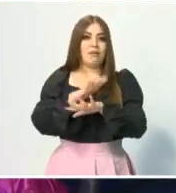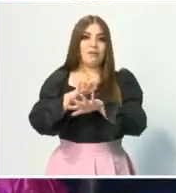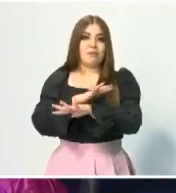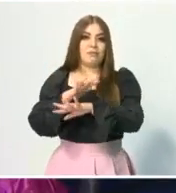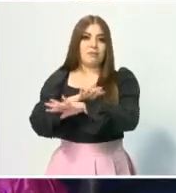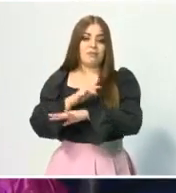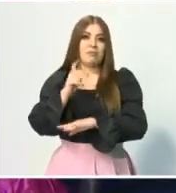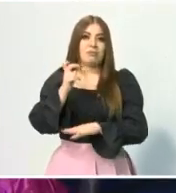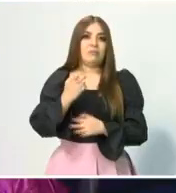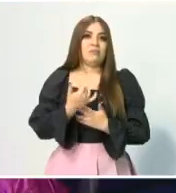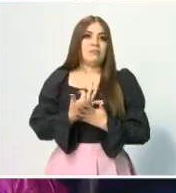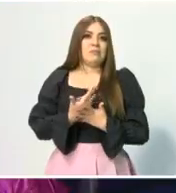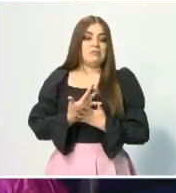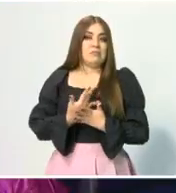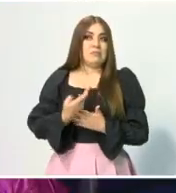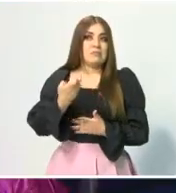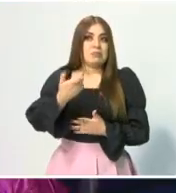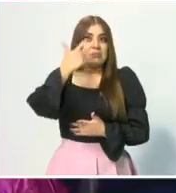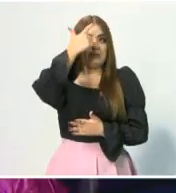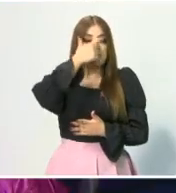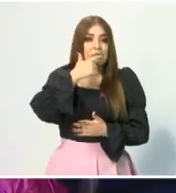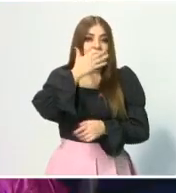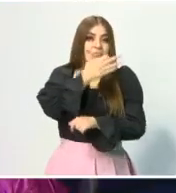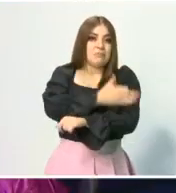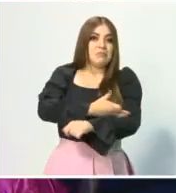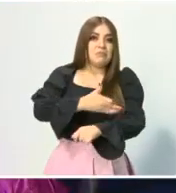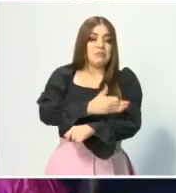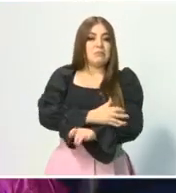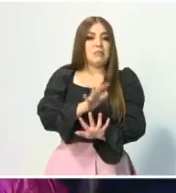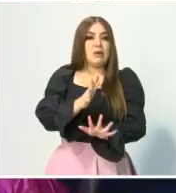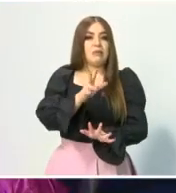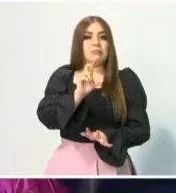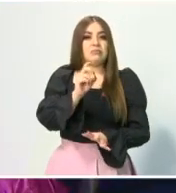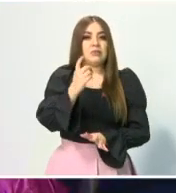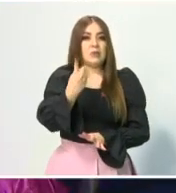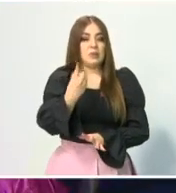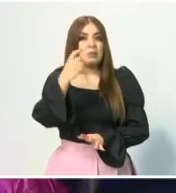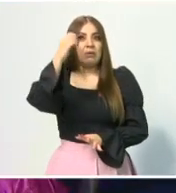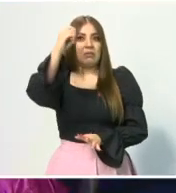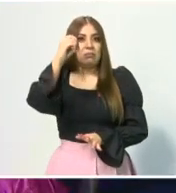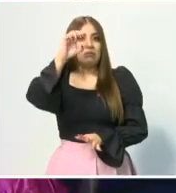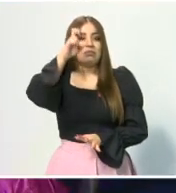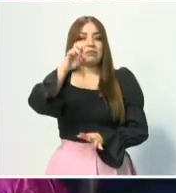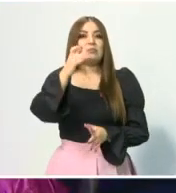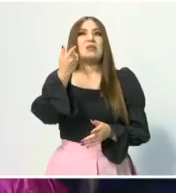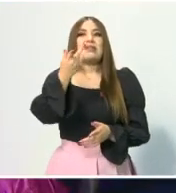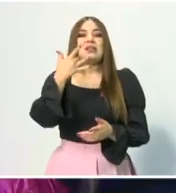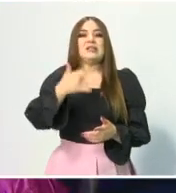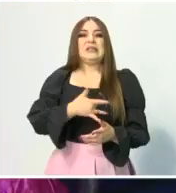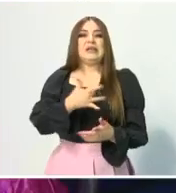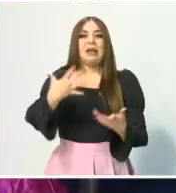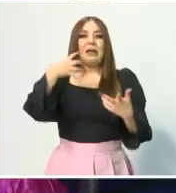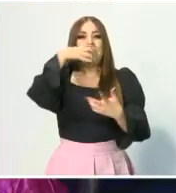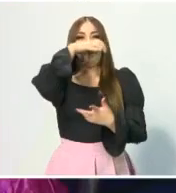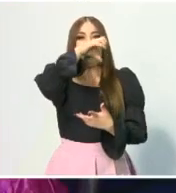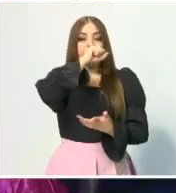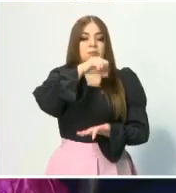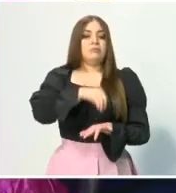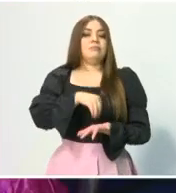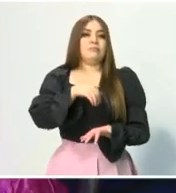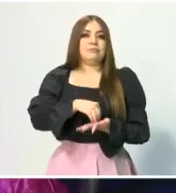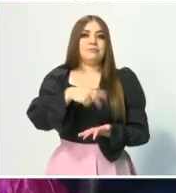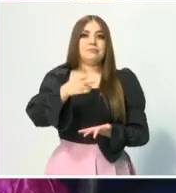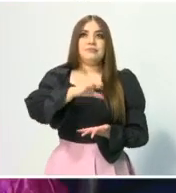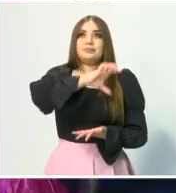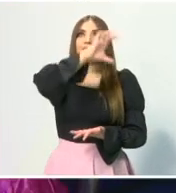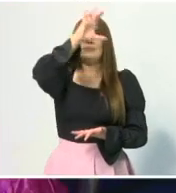Esperamos la temperatura máxima por la tarde alcance 31 grados, aún con este ambiente de mucho calor y cielo despejado. Al cerrar